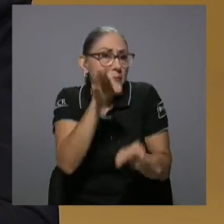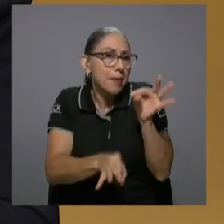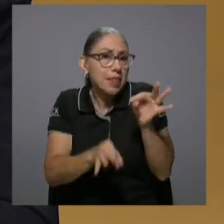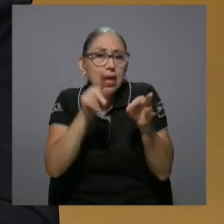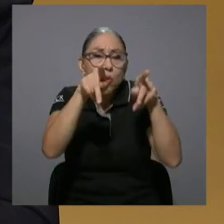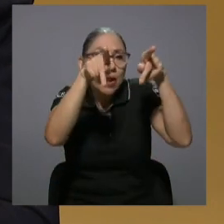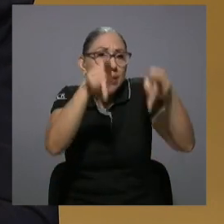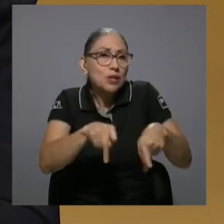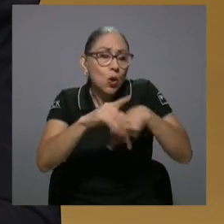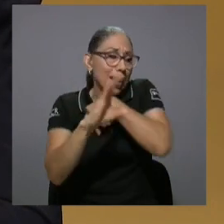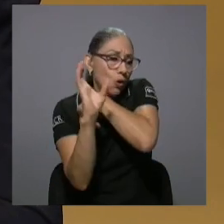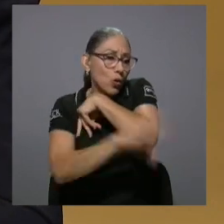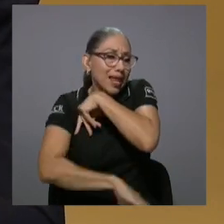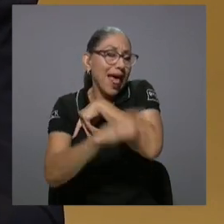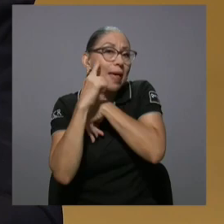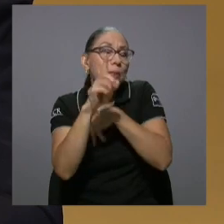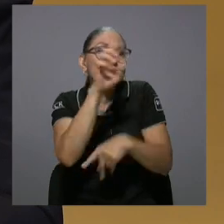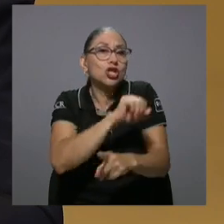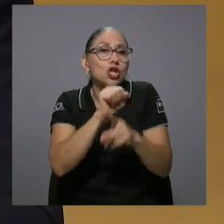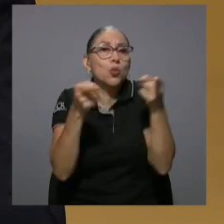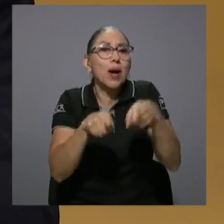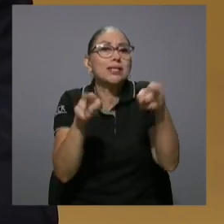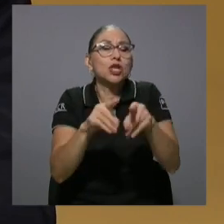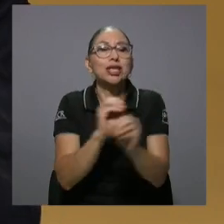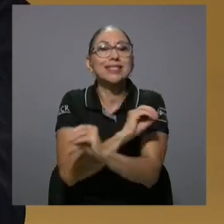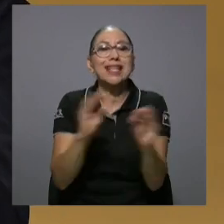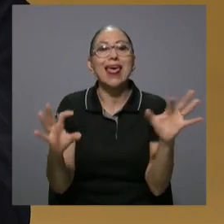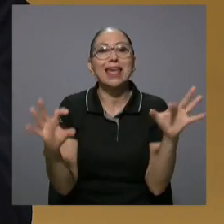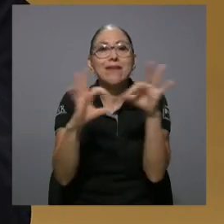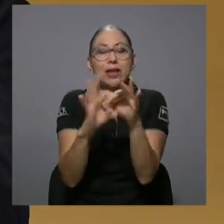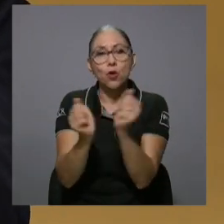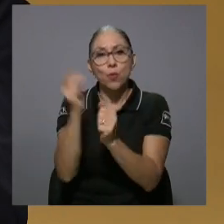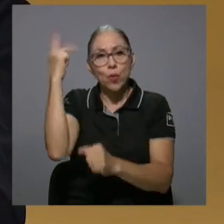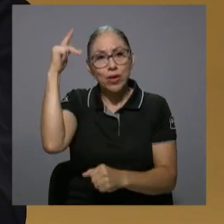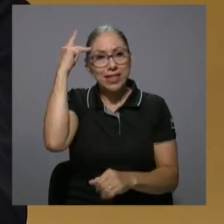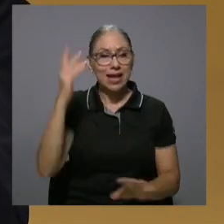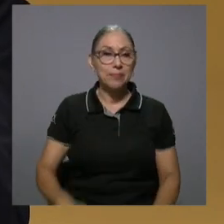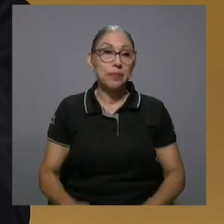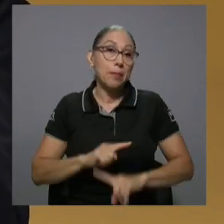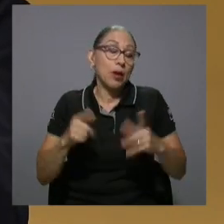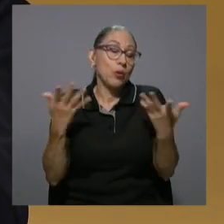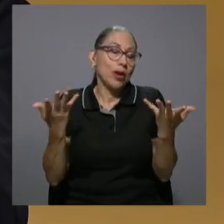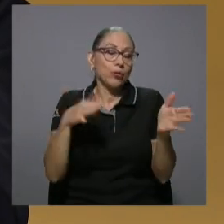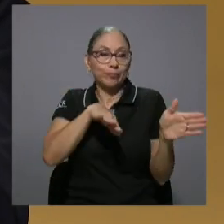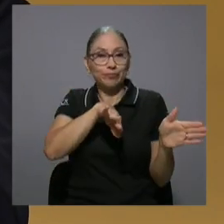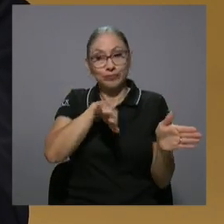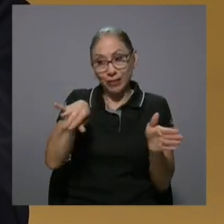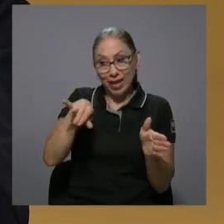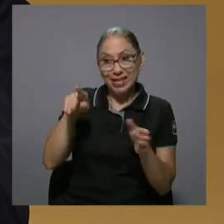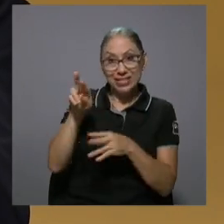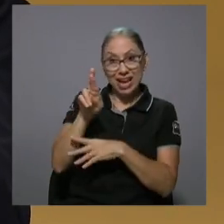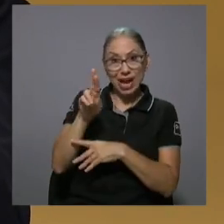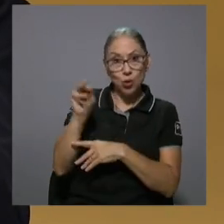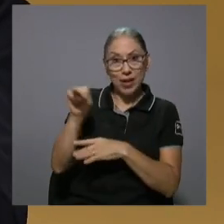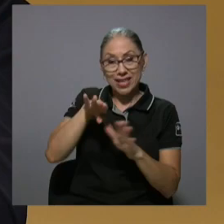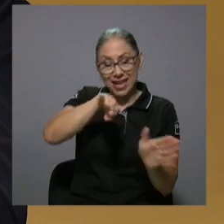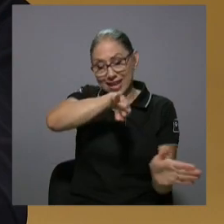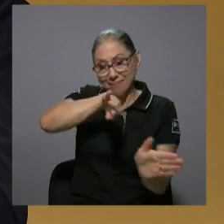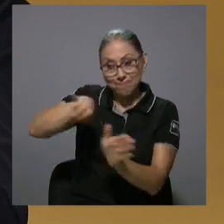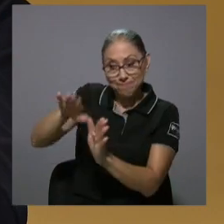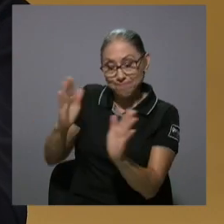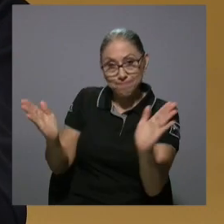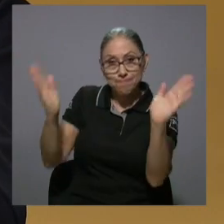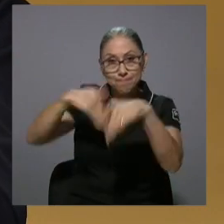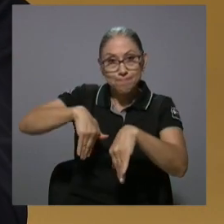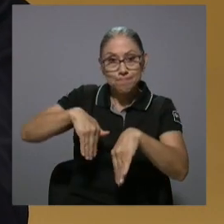por hechos que no tienen nada que ver con política. Pero bueno, al desaparecer Ricardo Martinelli,